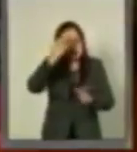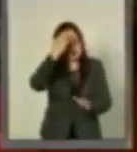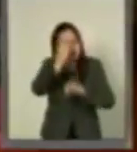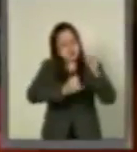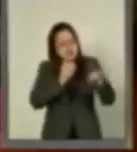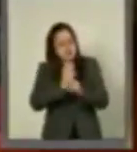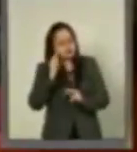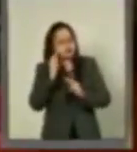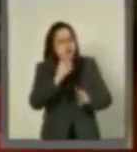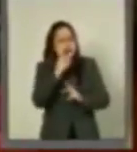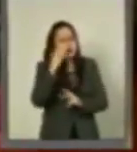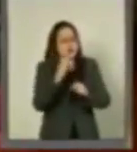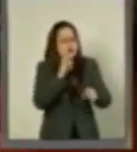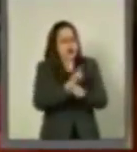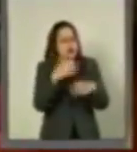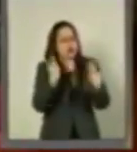internacional.